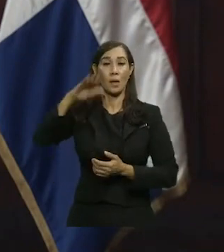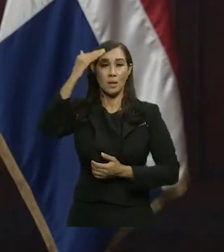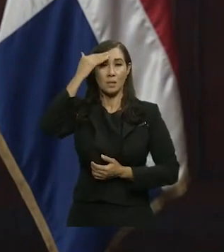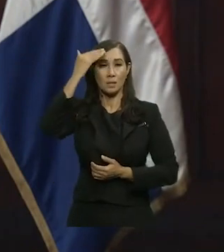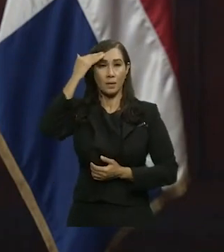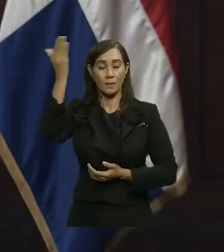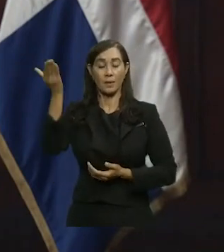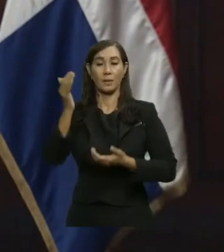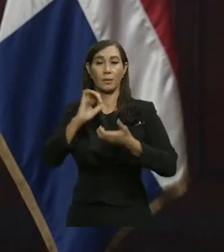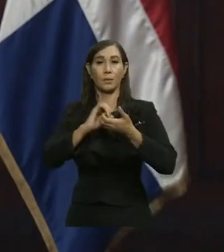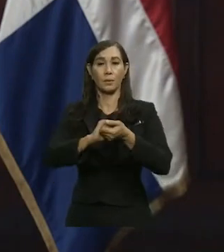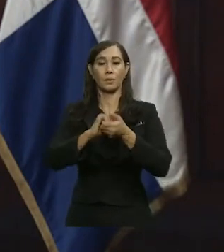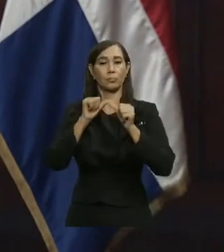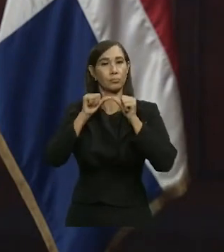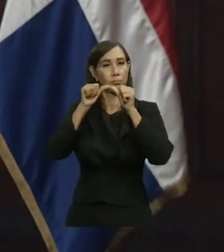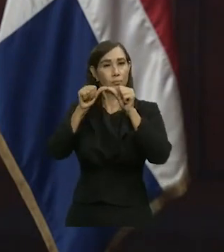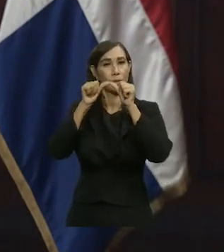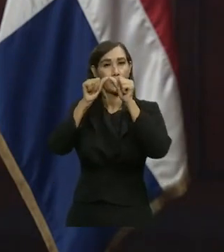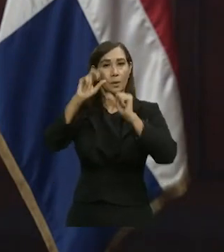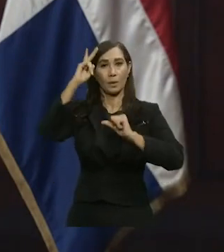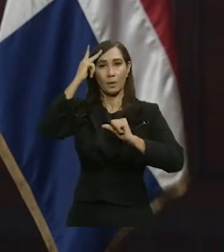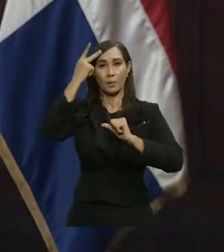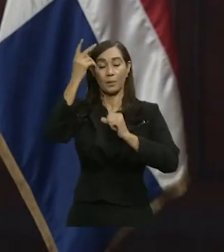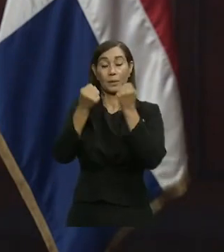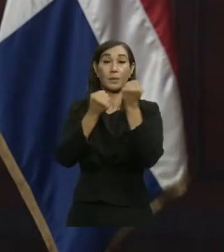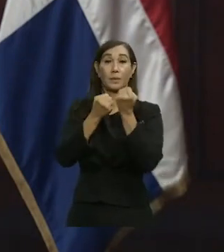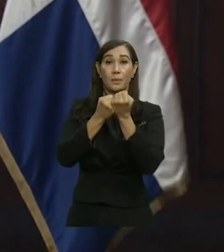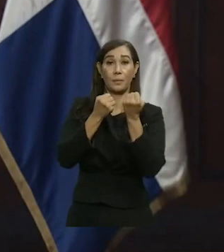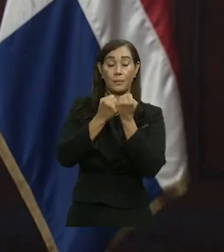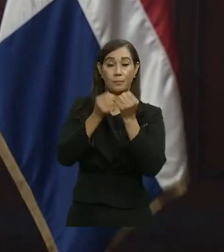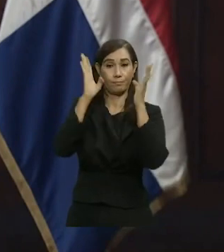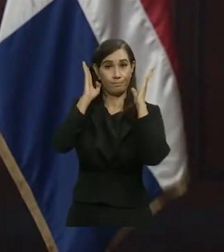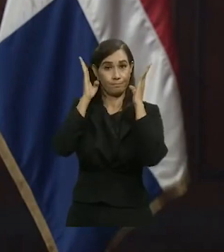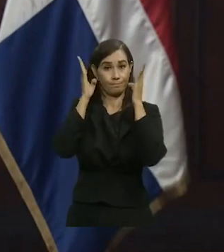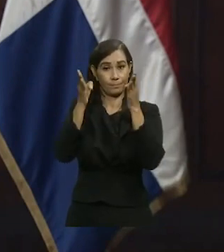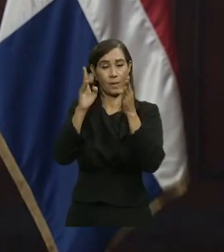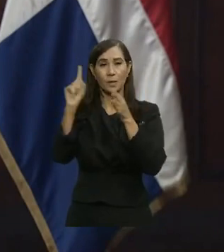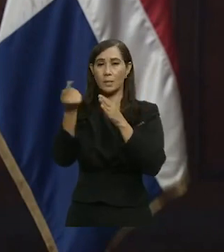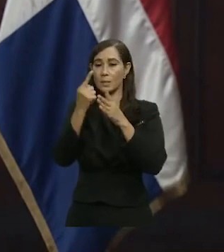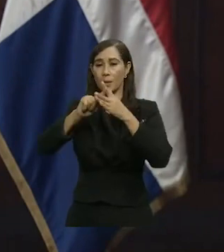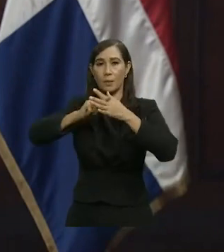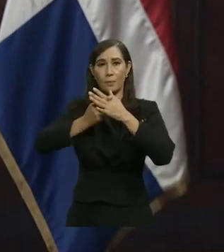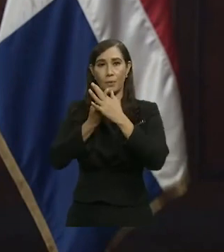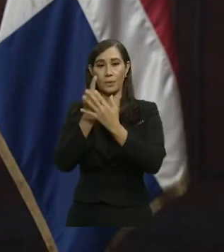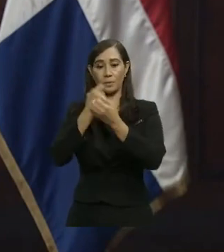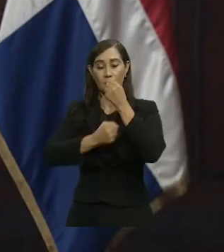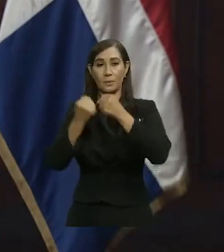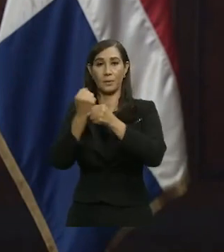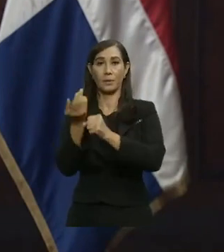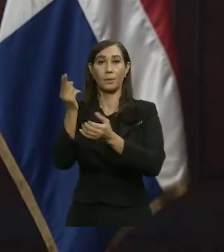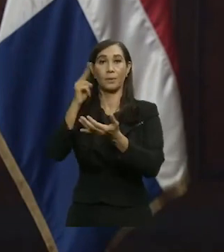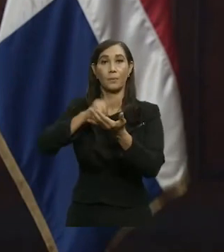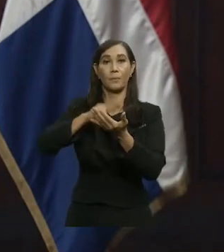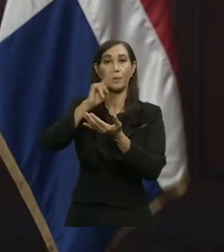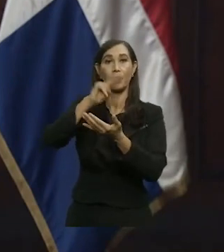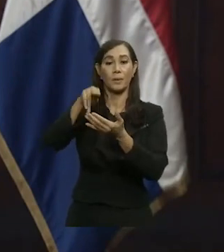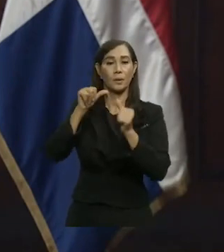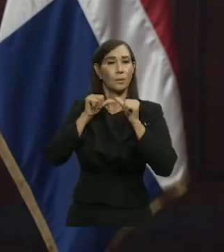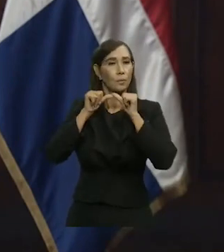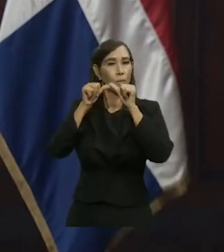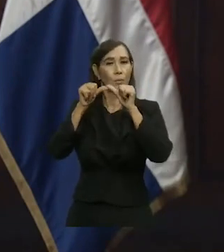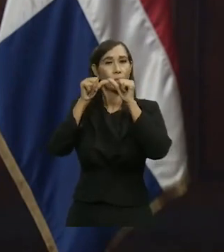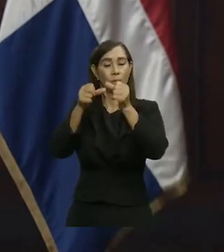la coyuntura, mantendremos la política de subsidios focalizados que hemos implementado desde el 2021 y